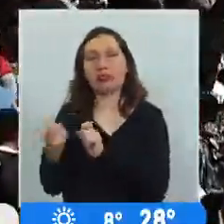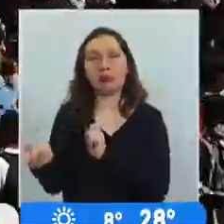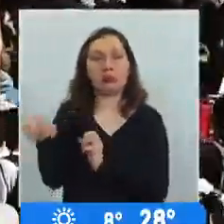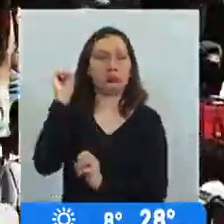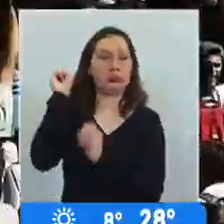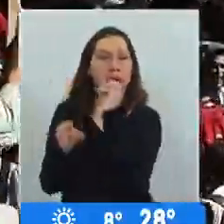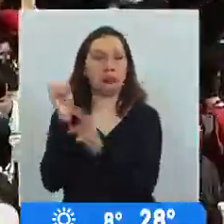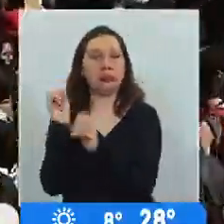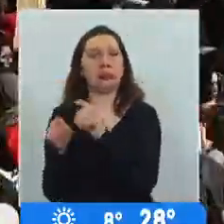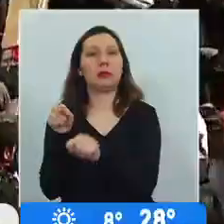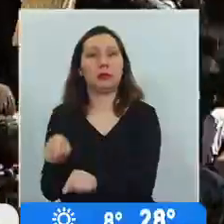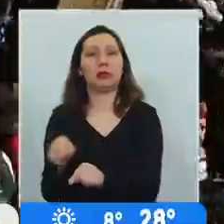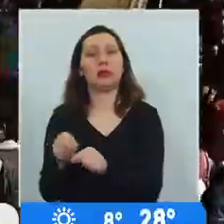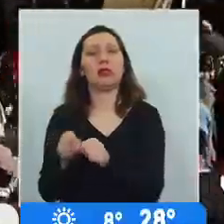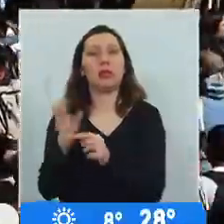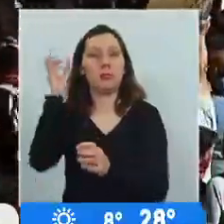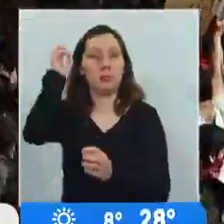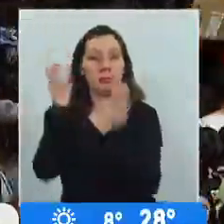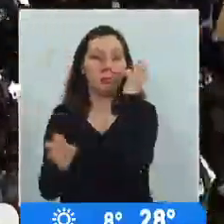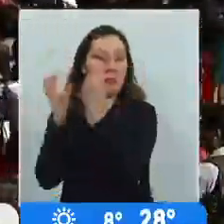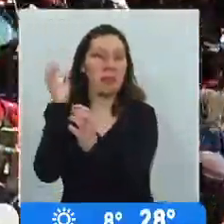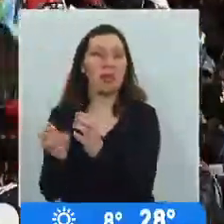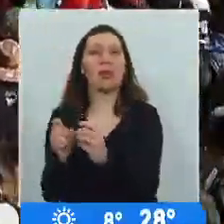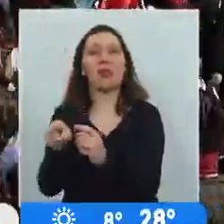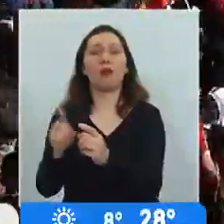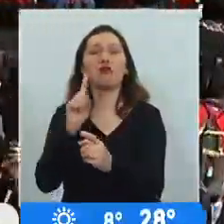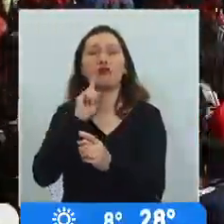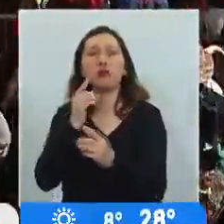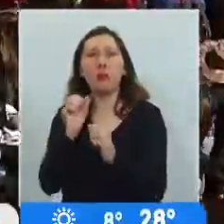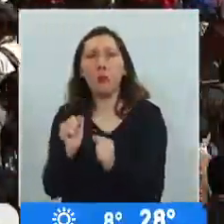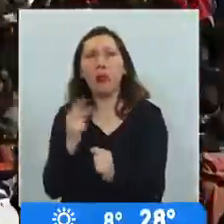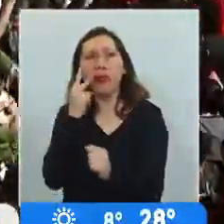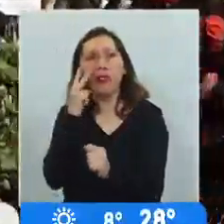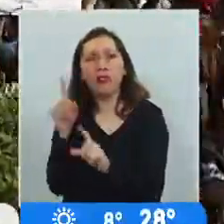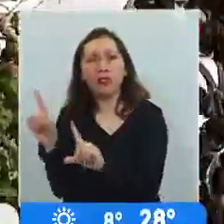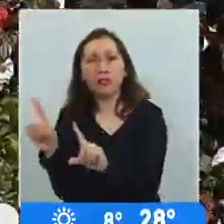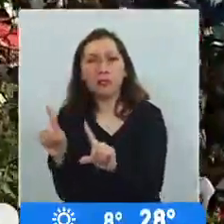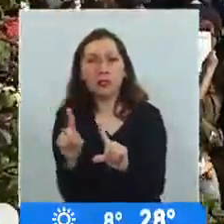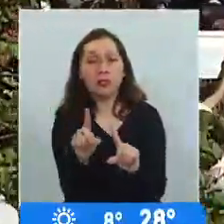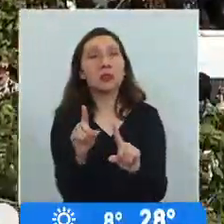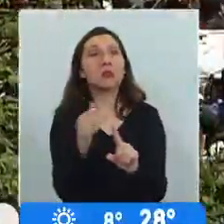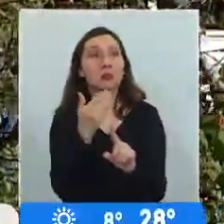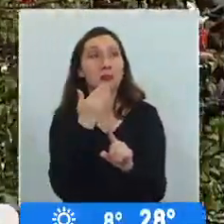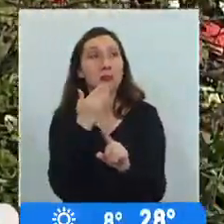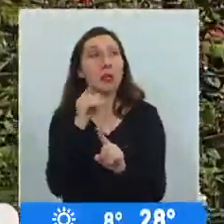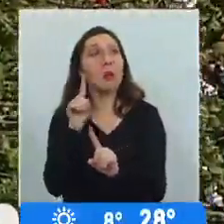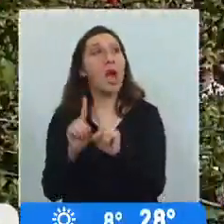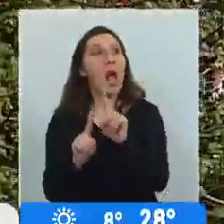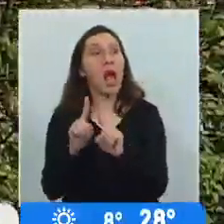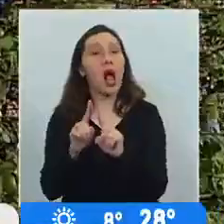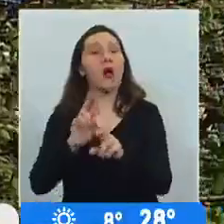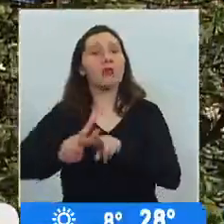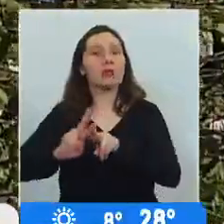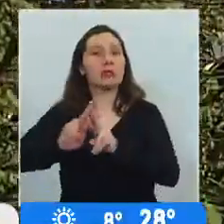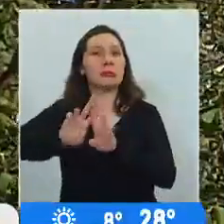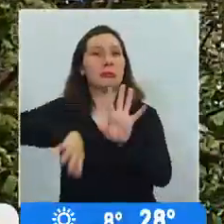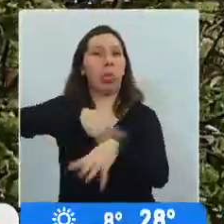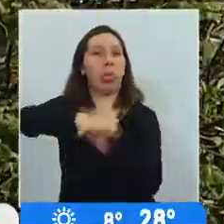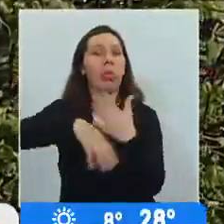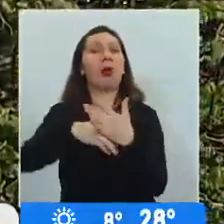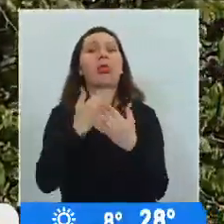objetos contundentes, piedras. Se alcanza a percibir en la imagen que incluso han realizado